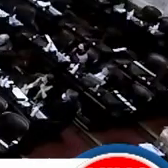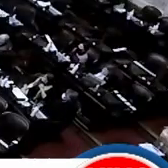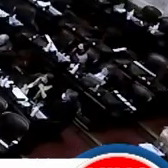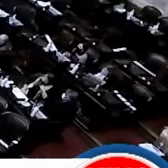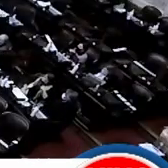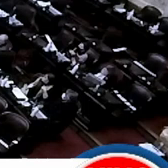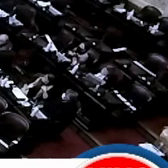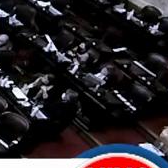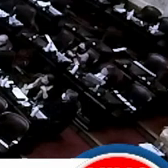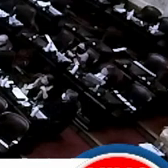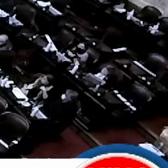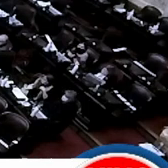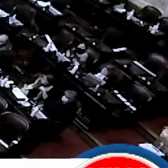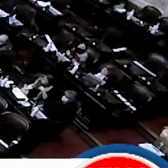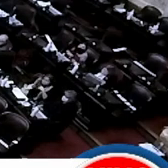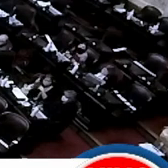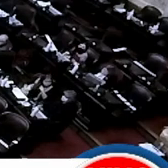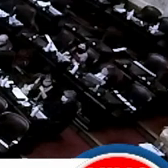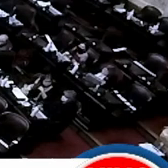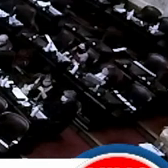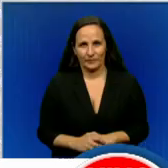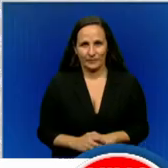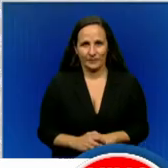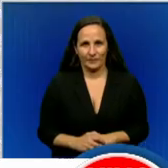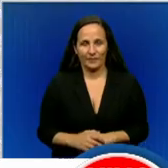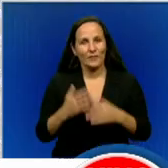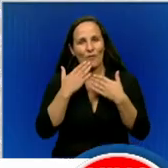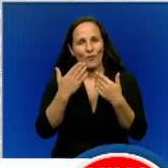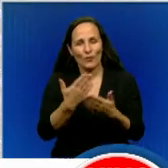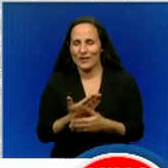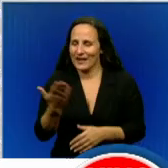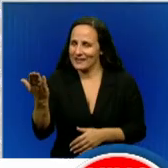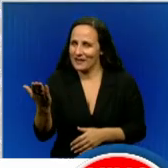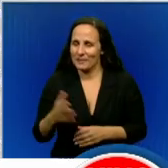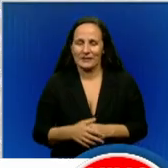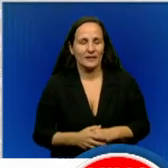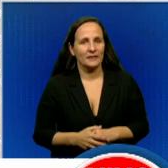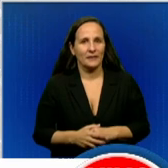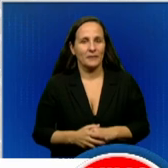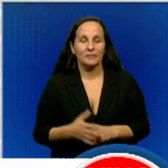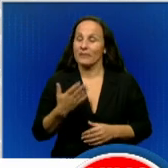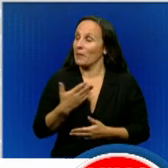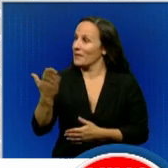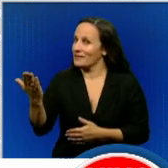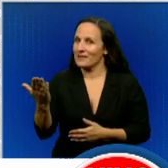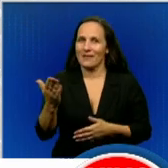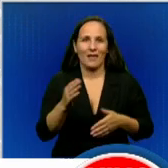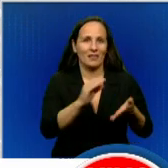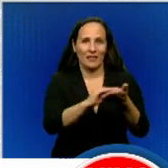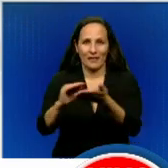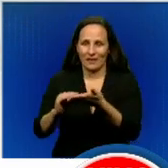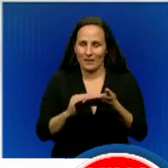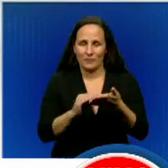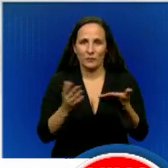sí muchas gracias señor presidente pero presidente señores legisladores en